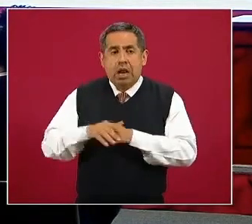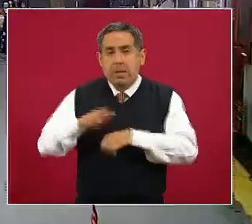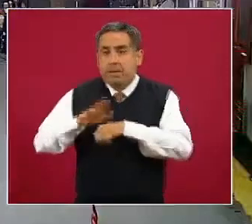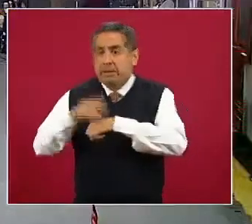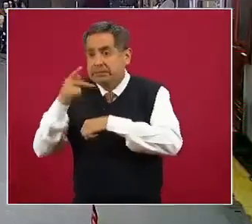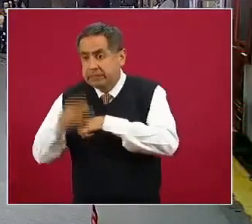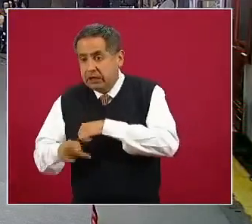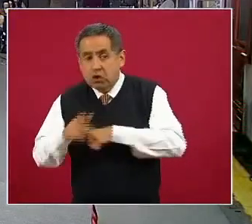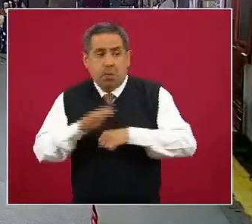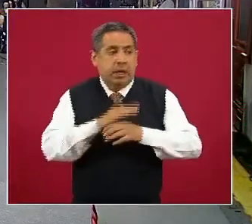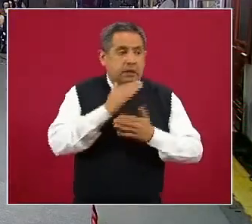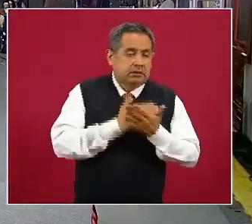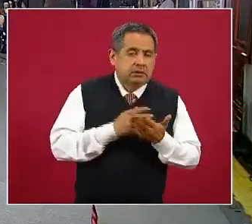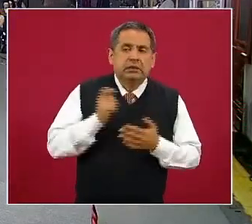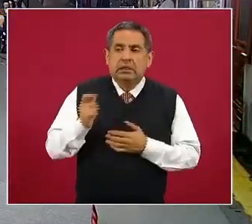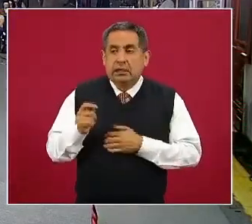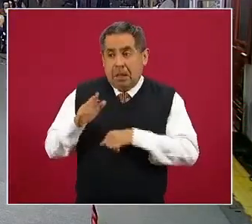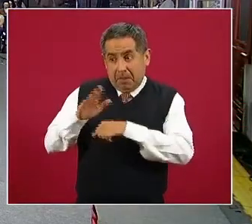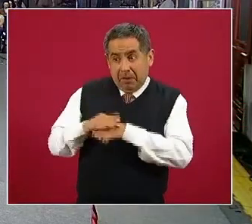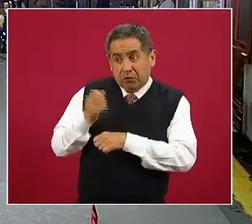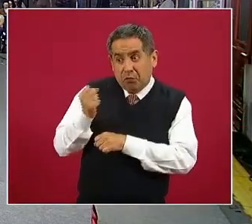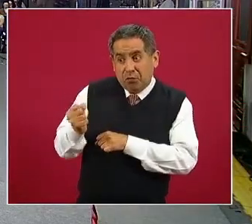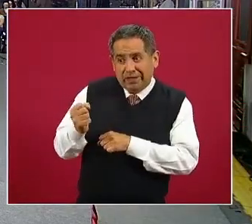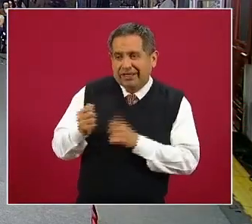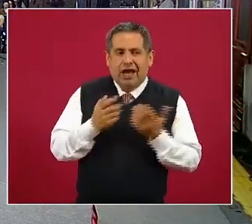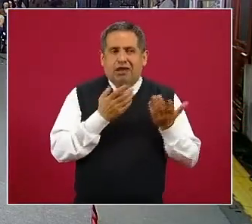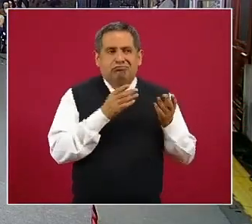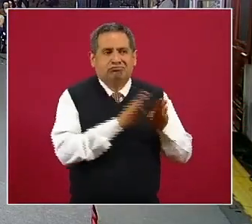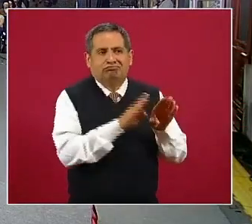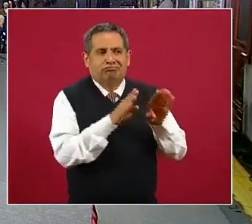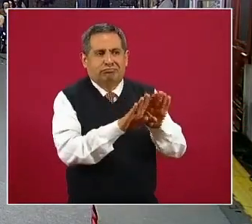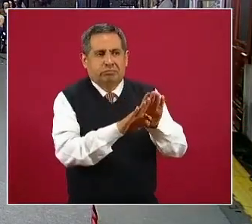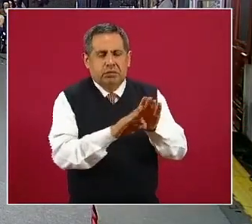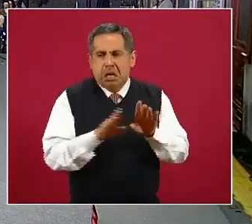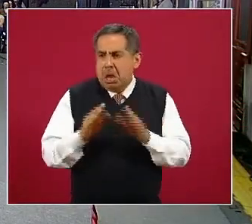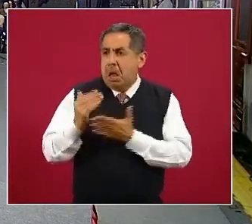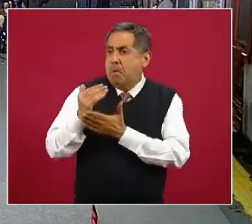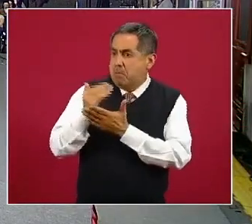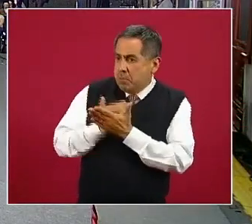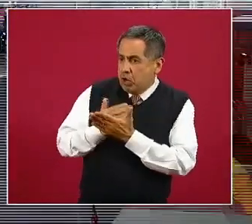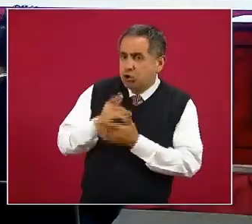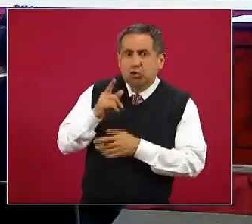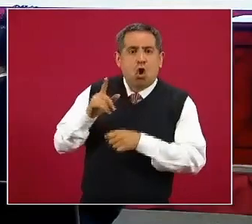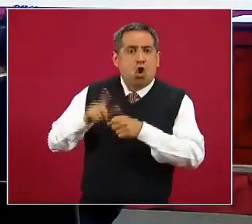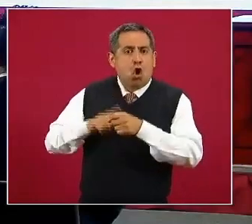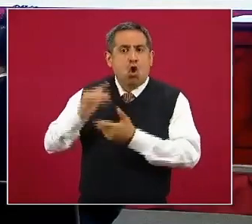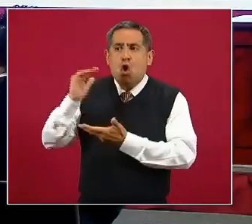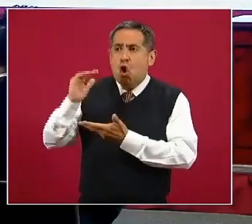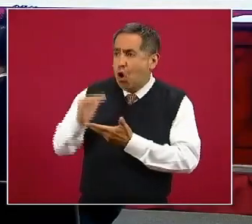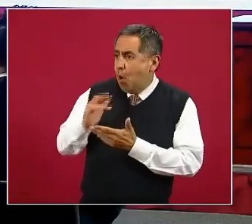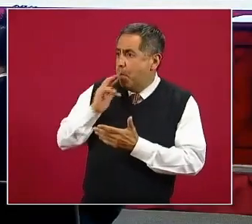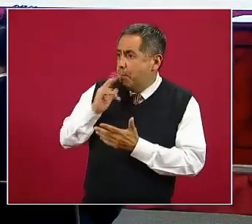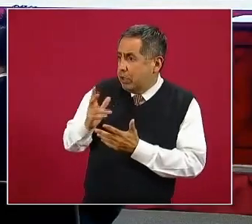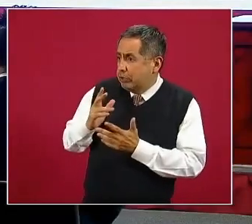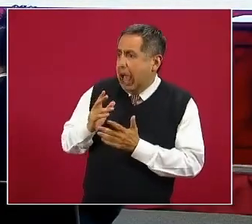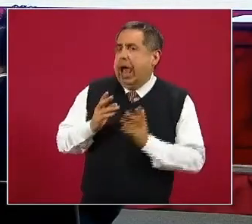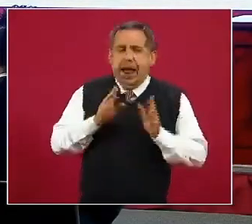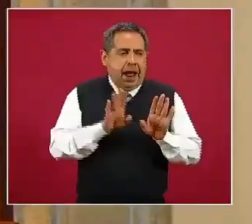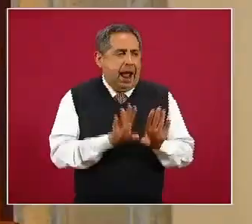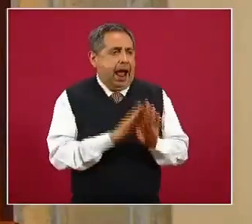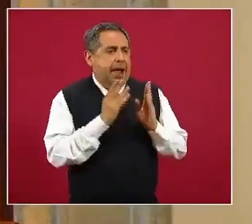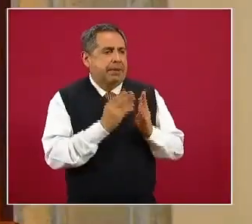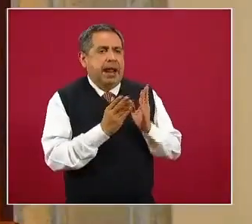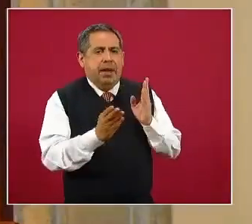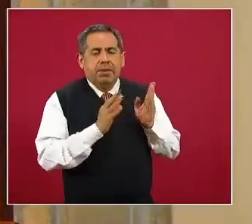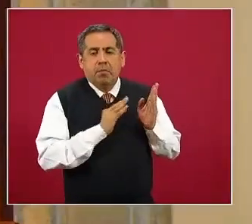entonces se permite o en su momento se da la posibilidad de realizar ciertas acciones u otras